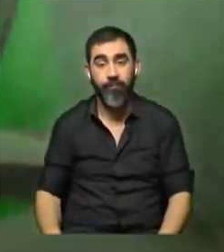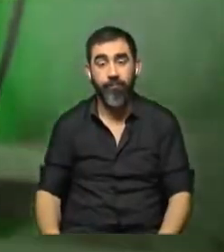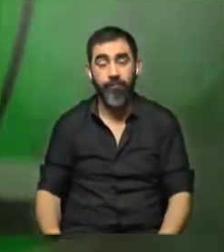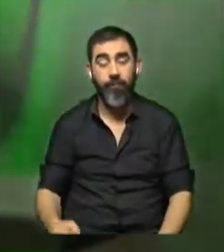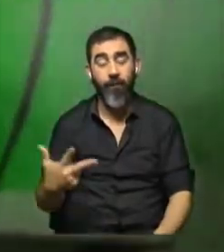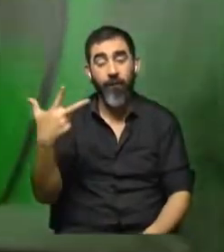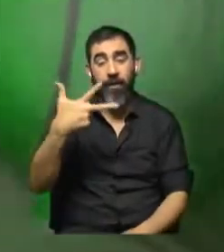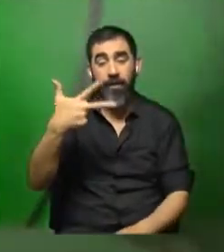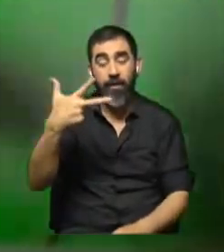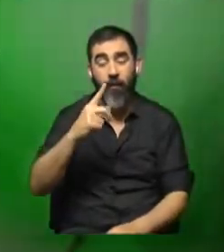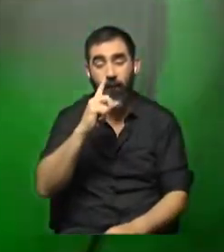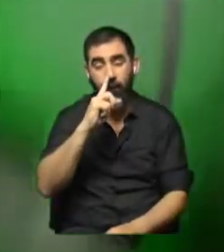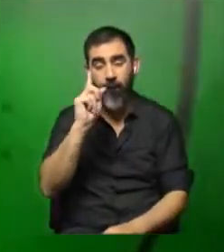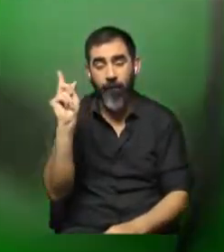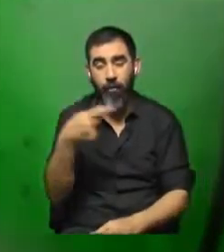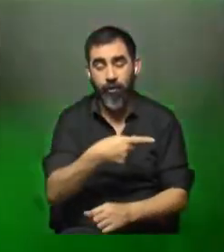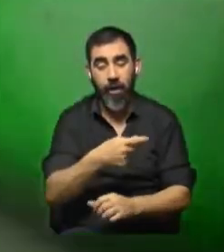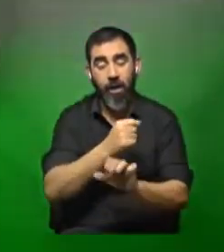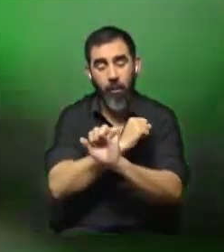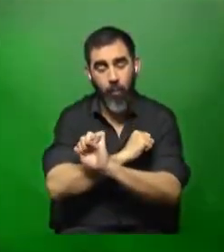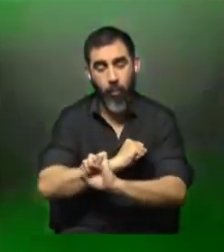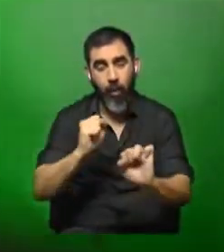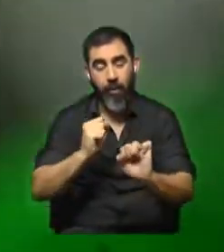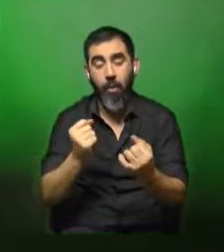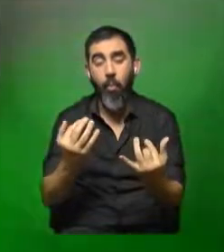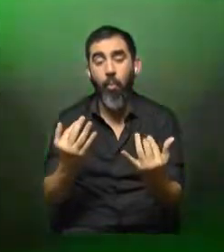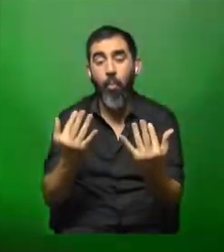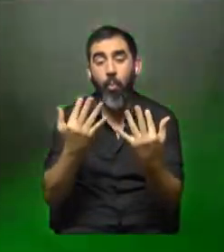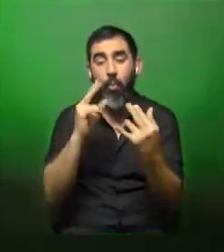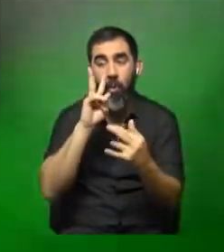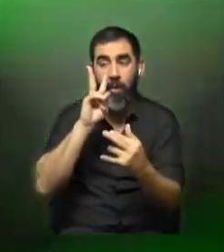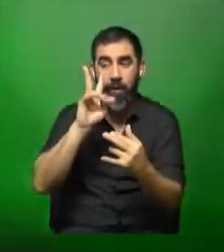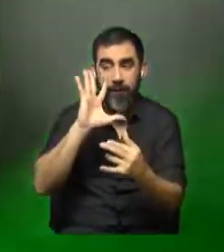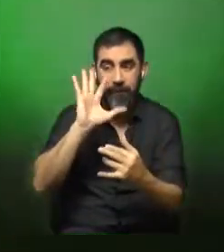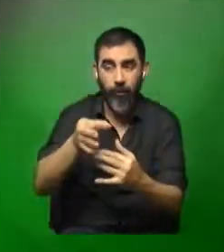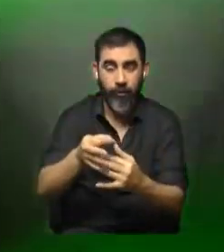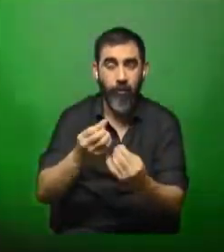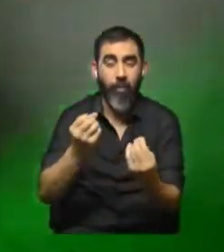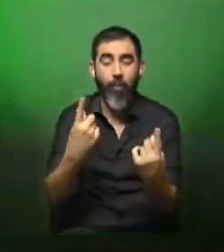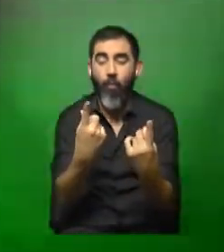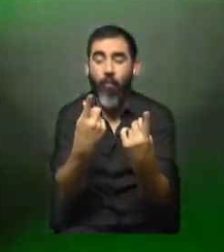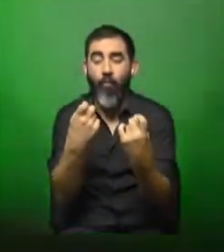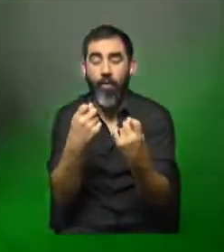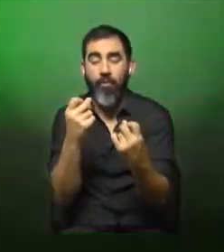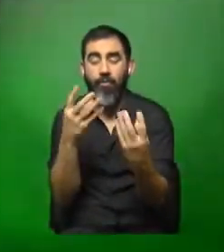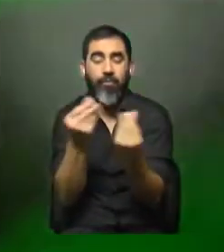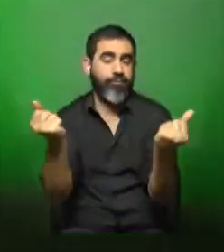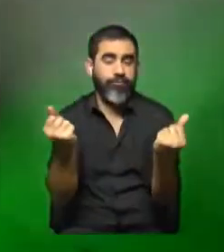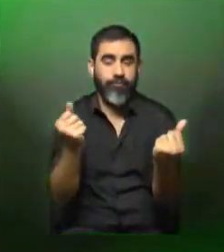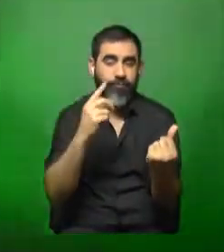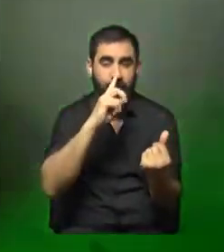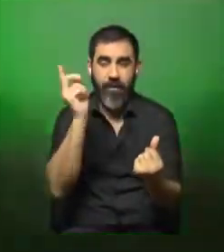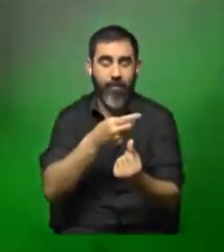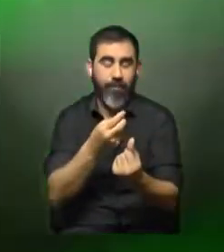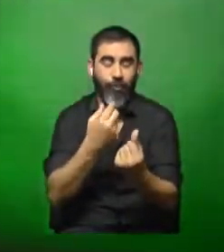prendemos el ventilador a una velocidad que permita que el humo se vea, porque si lo prendemos a una velocidad muy alta se